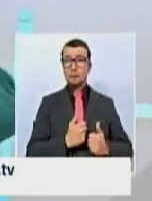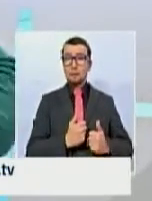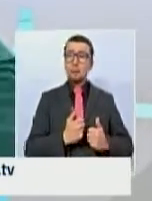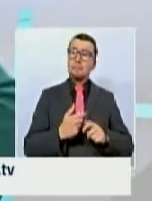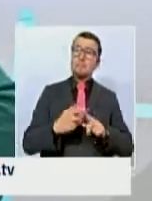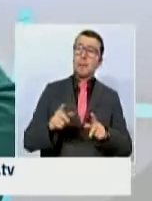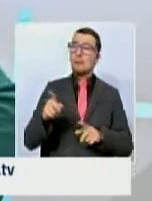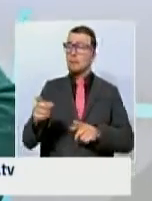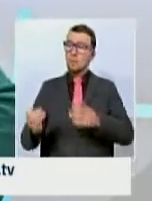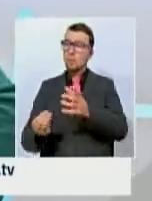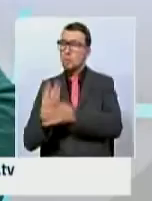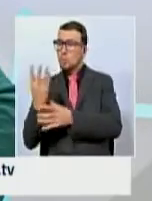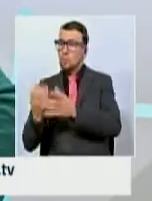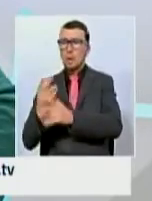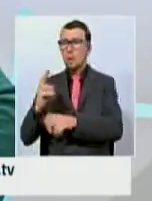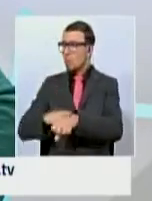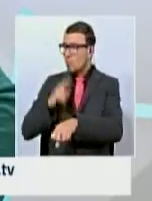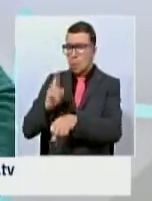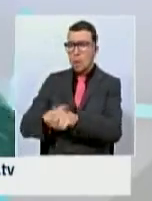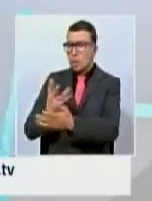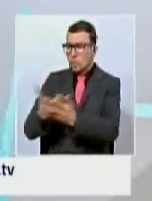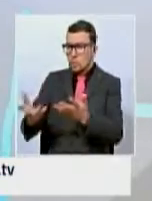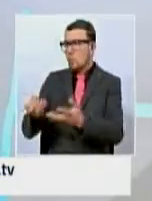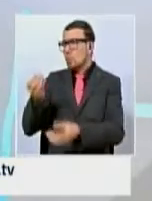tales plantas medicinales.